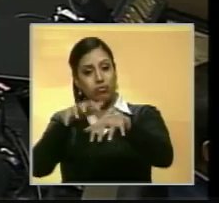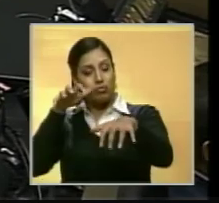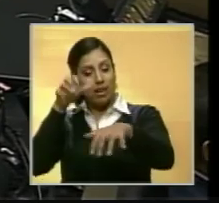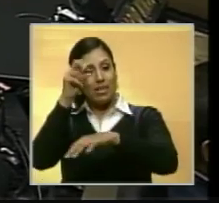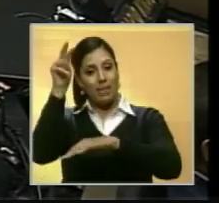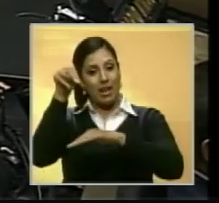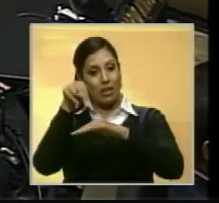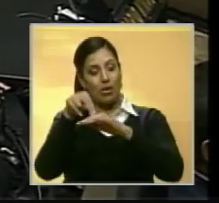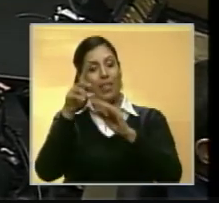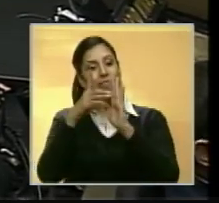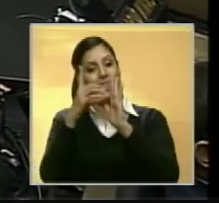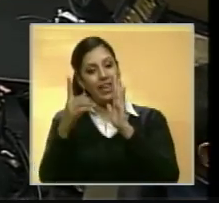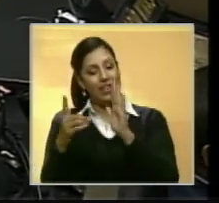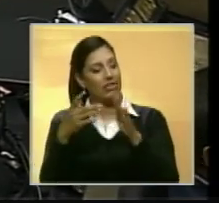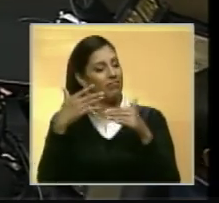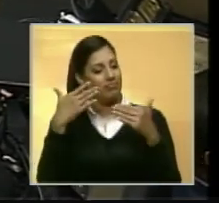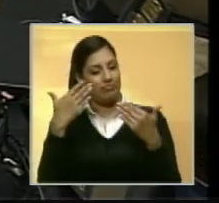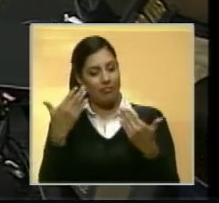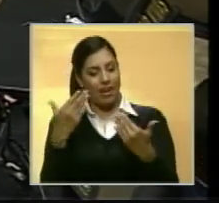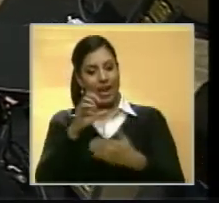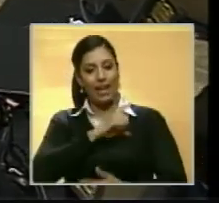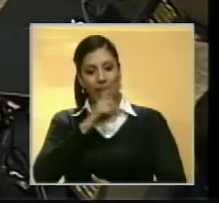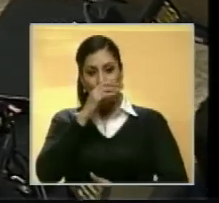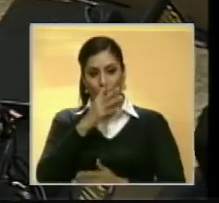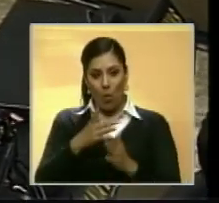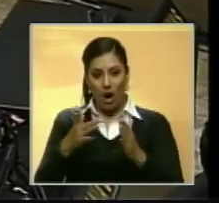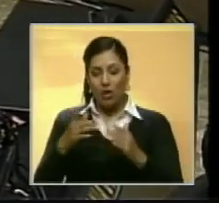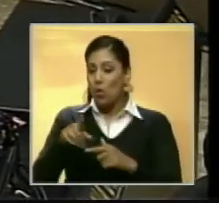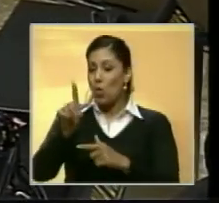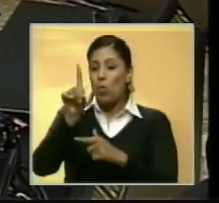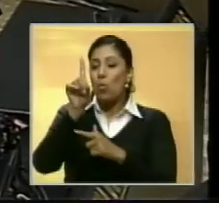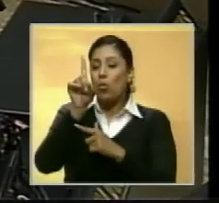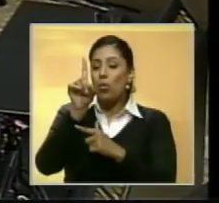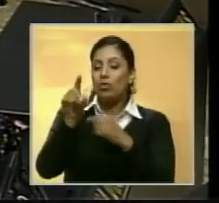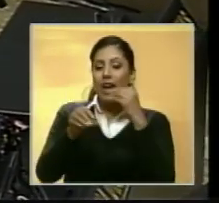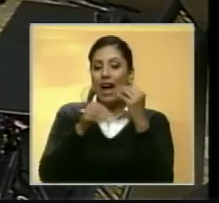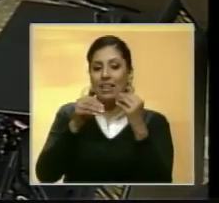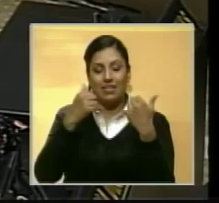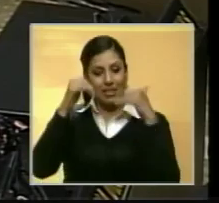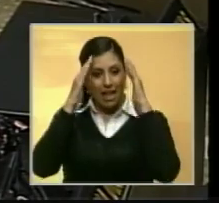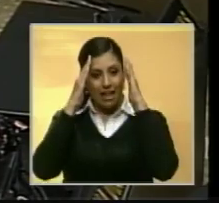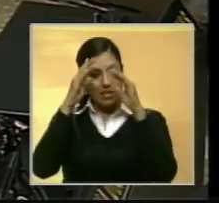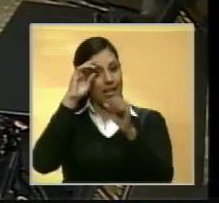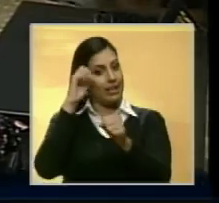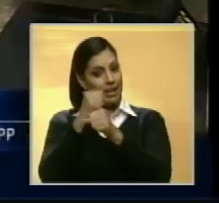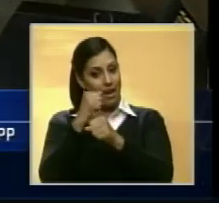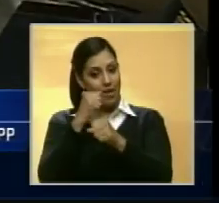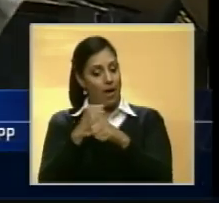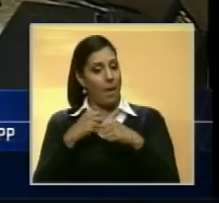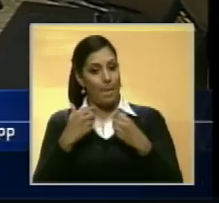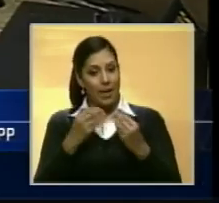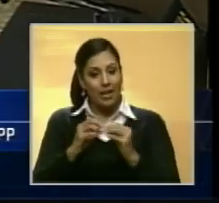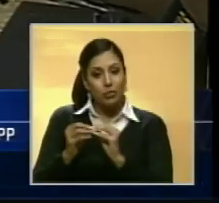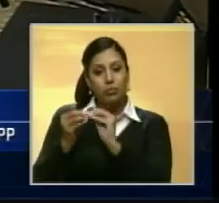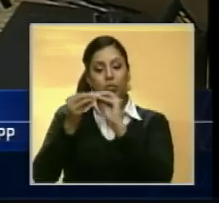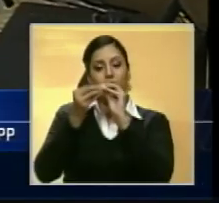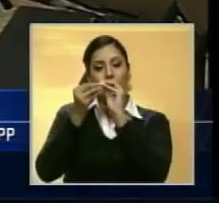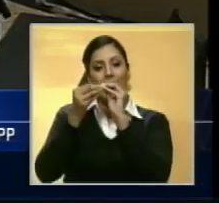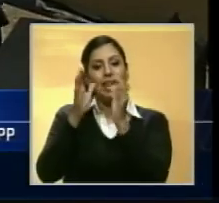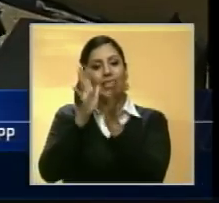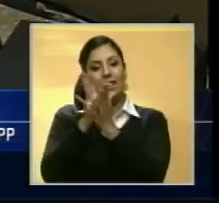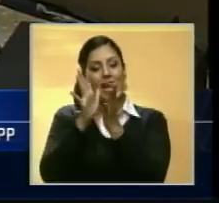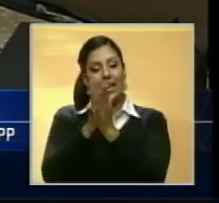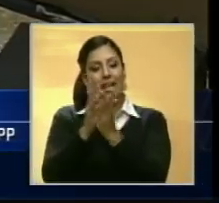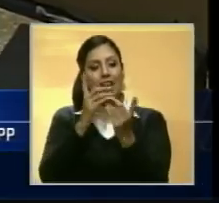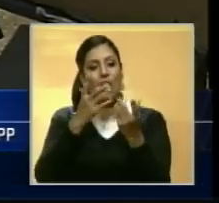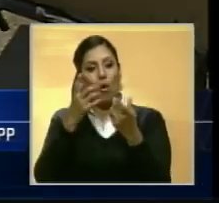con plenos derechos en enero de este año, lo único que ha hecho es dedicarse a trabajar para restaurar los privilegios de